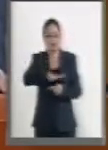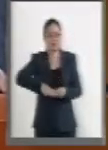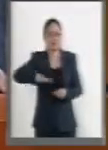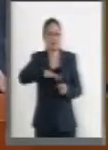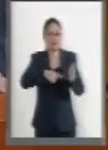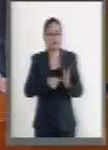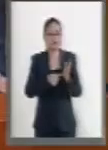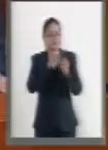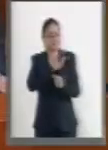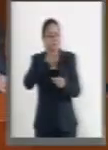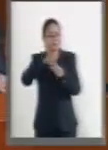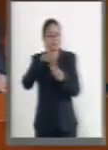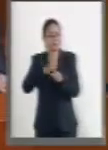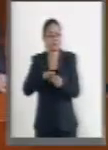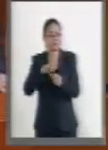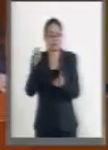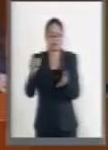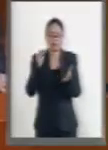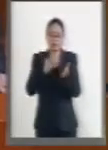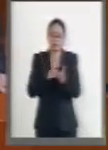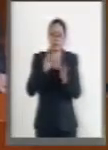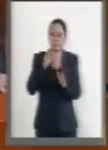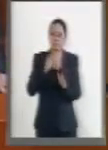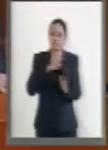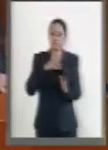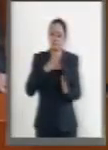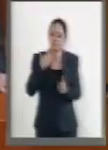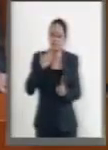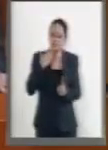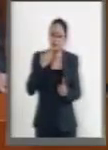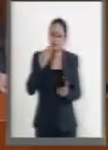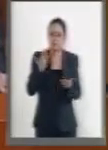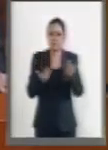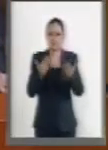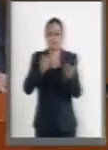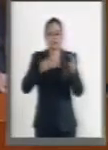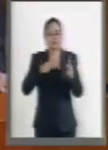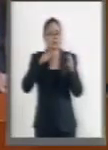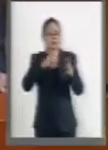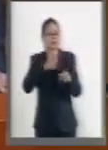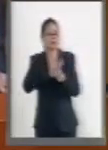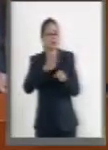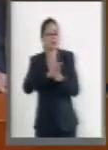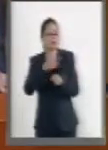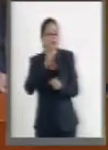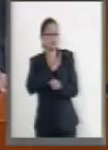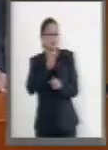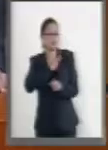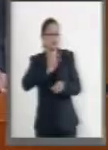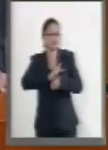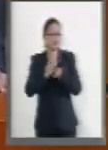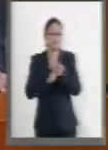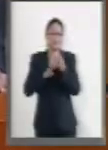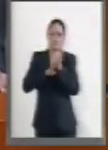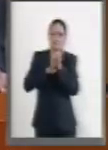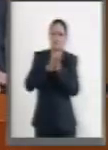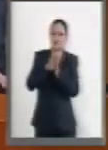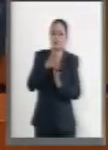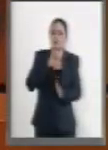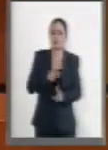nuestra consideración guardan un equilibrio entre ingresos realistas y las necesidades de crecimiento de nuestro país.